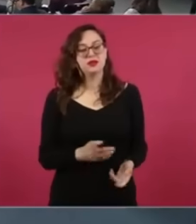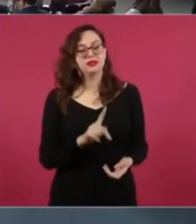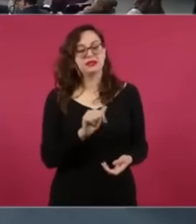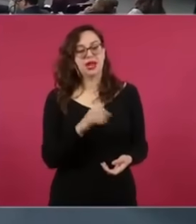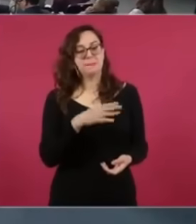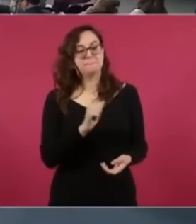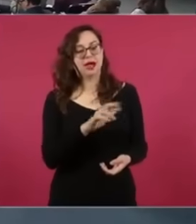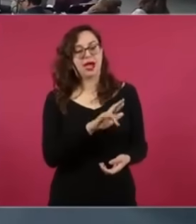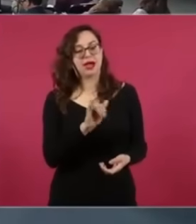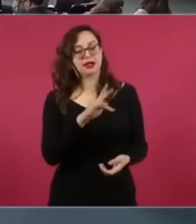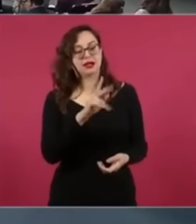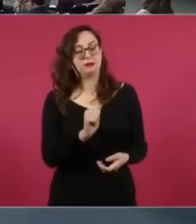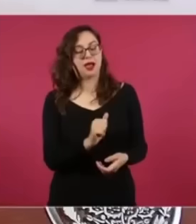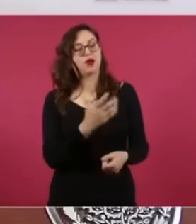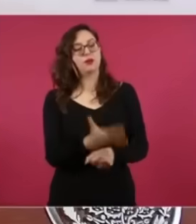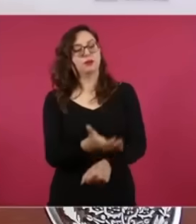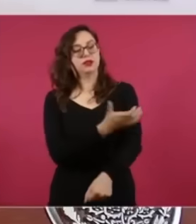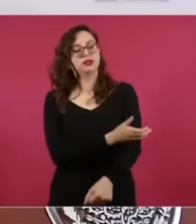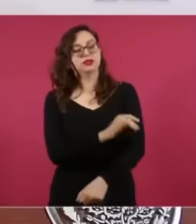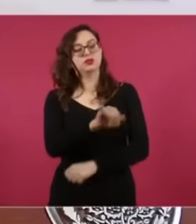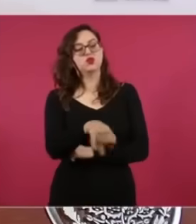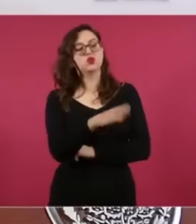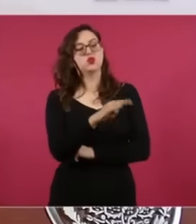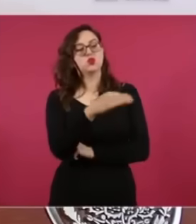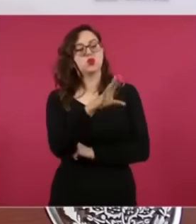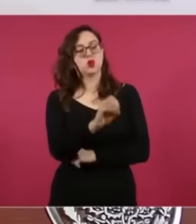y del camarada Junco.